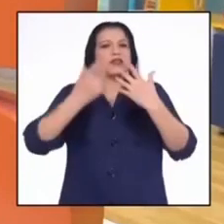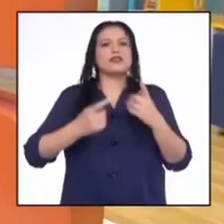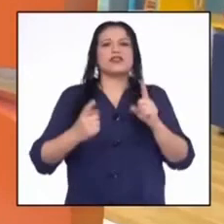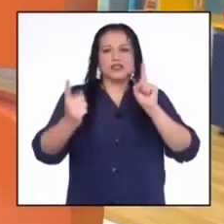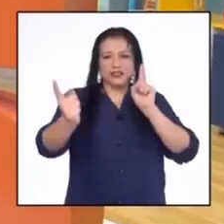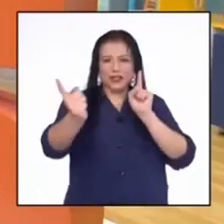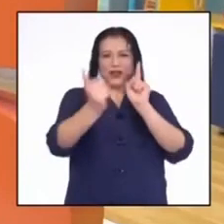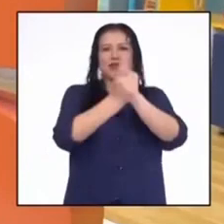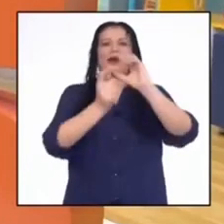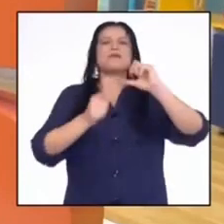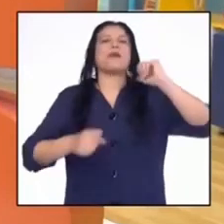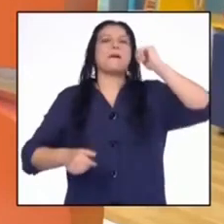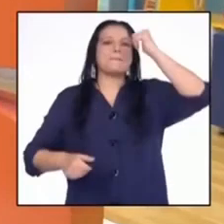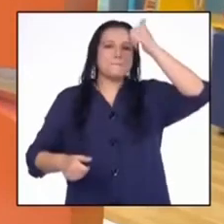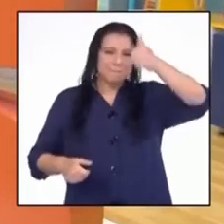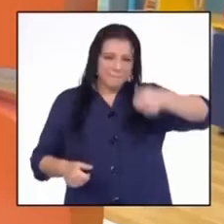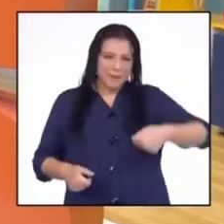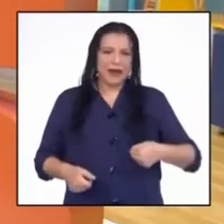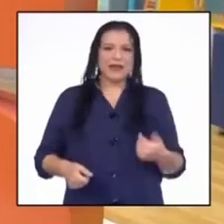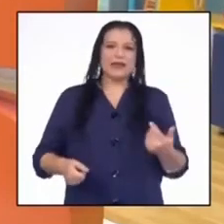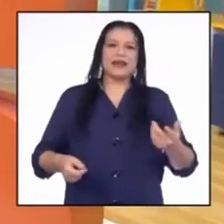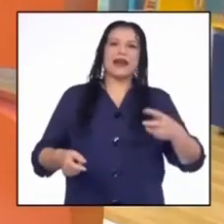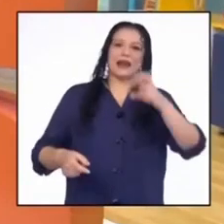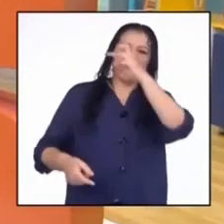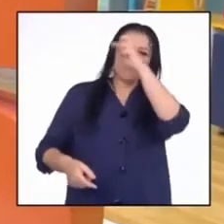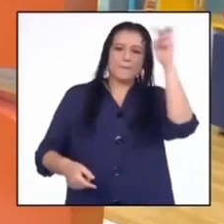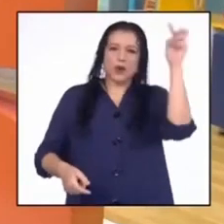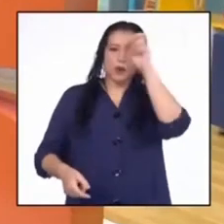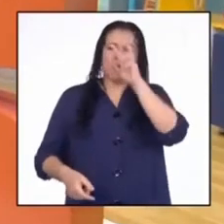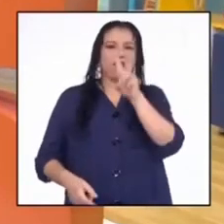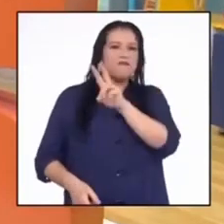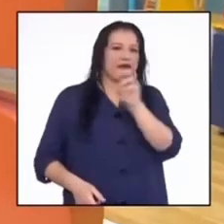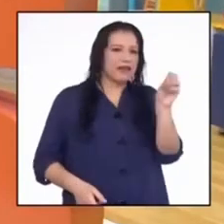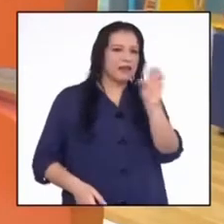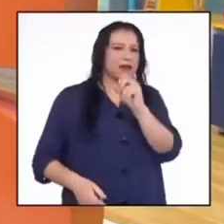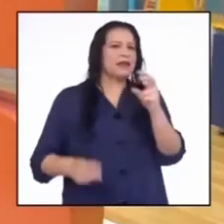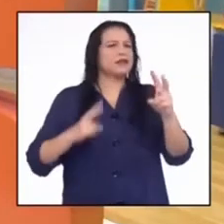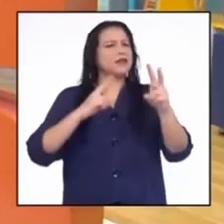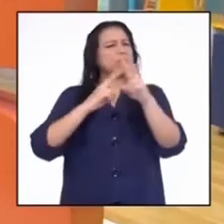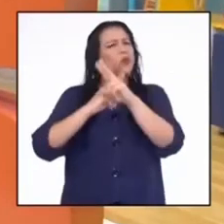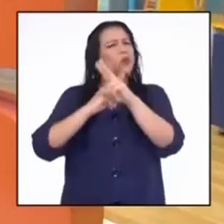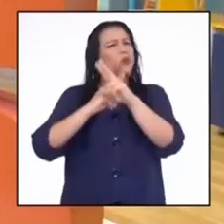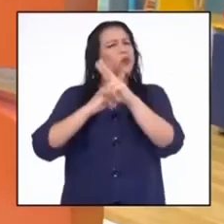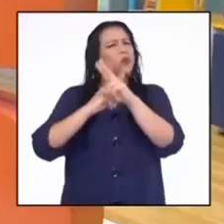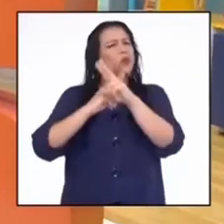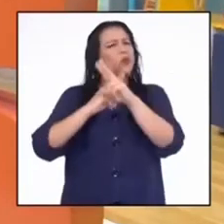mañana. Hasta mañana, querida Promo 2020. Cuídense mucho, mucho, mucho, mucho.